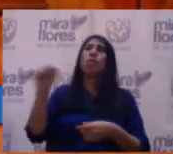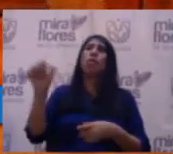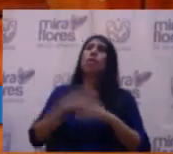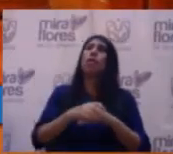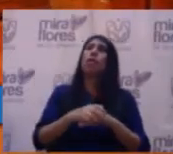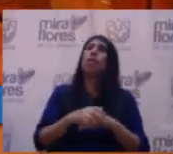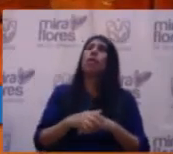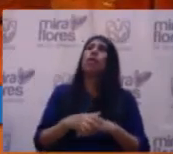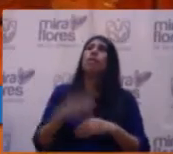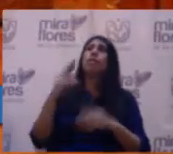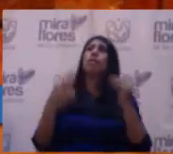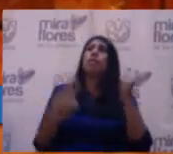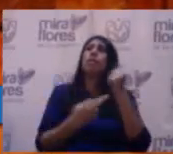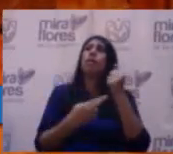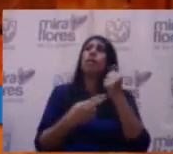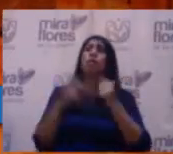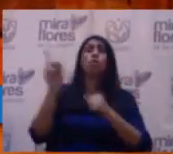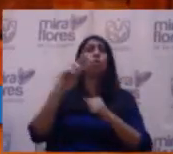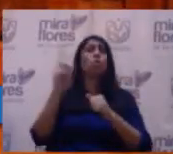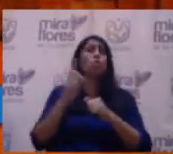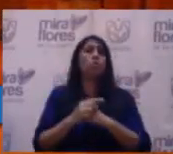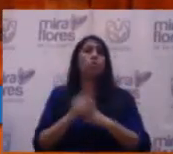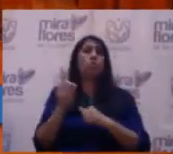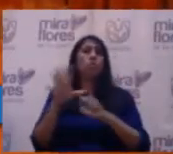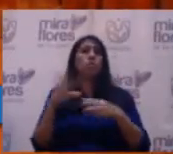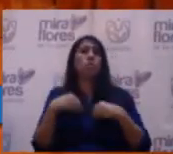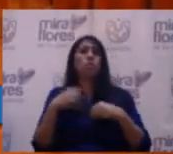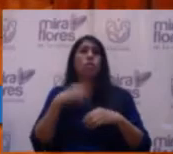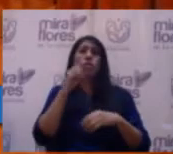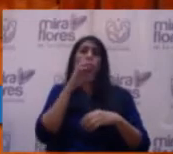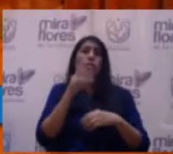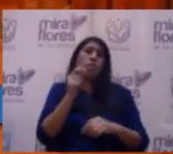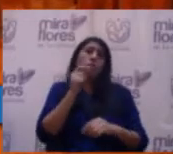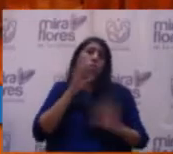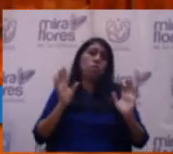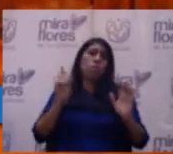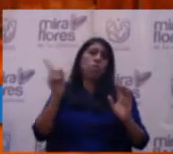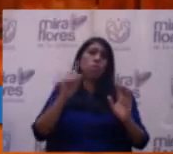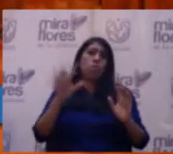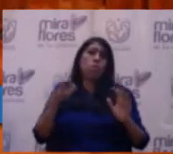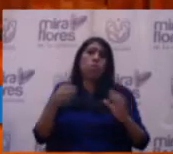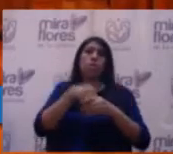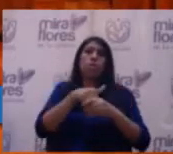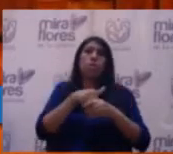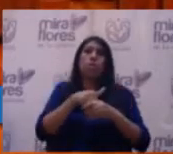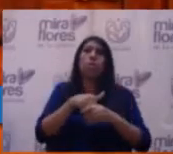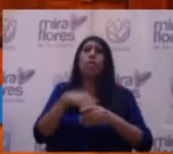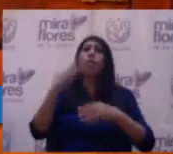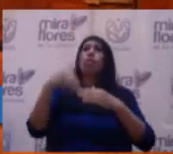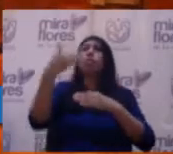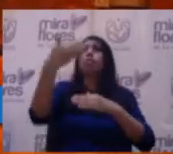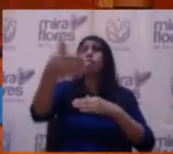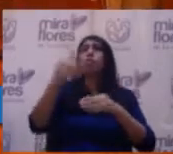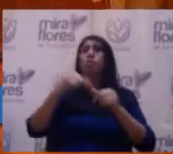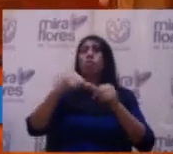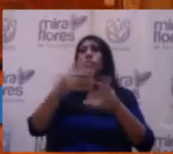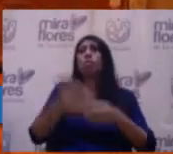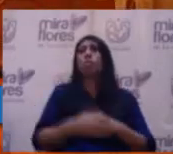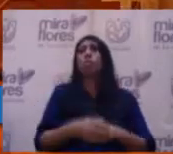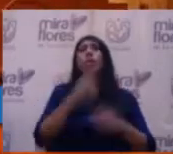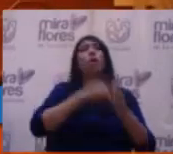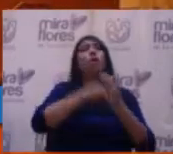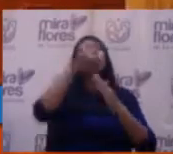regidor de Albertis. No, no es en contra. Yo dije que me iba a abstener. Por falta... Siguiente punto, por favor.